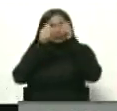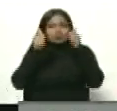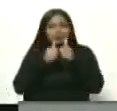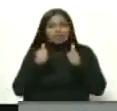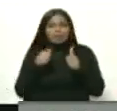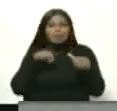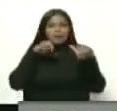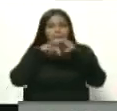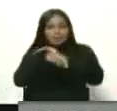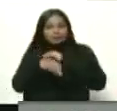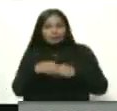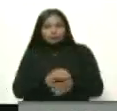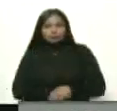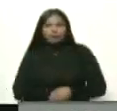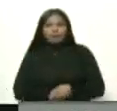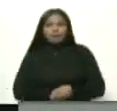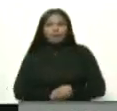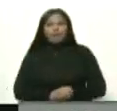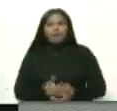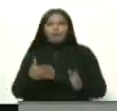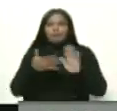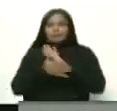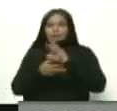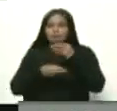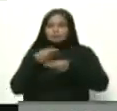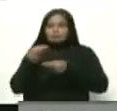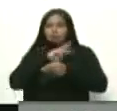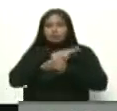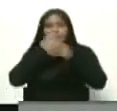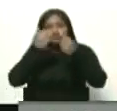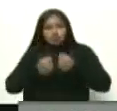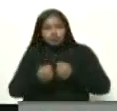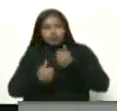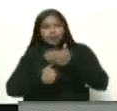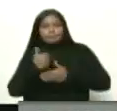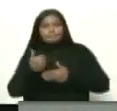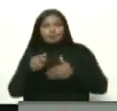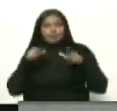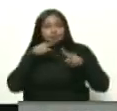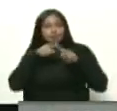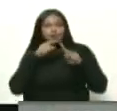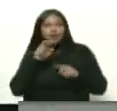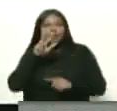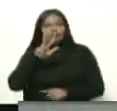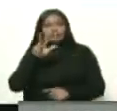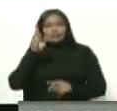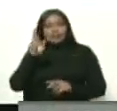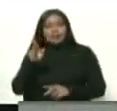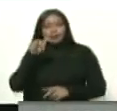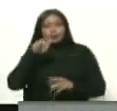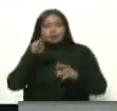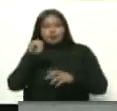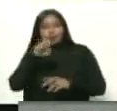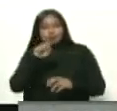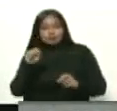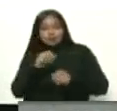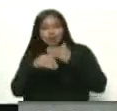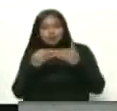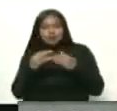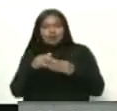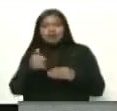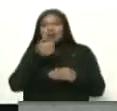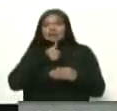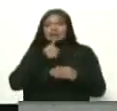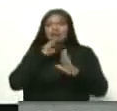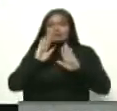Metro. Este dispositivo de seguridad que se ha fortalecido en el marco de las 3R.net. El